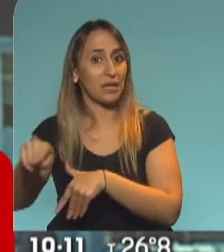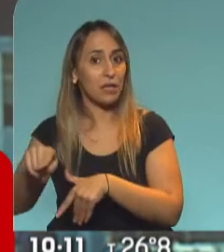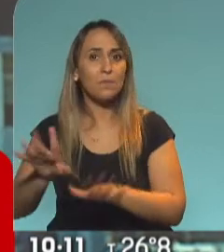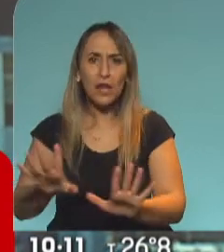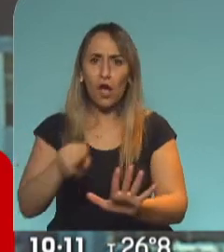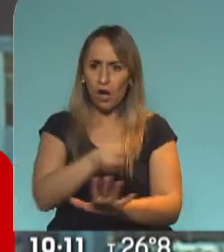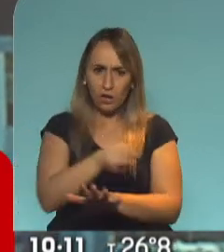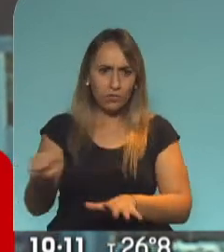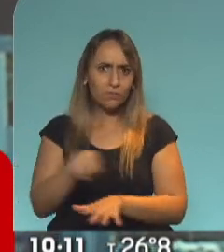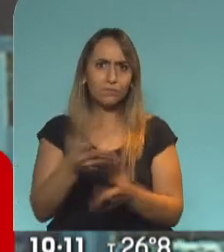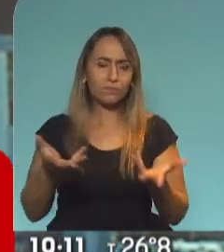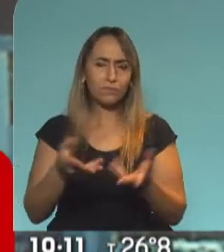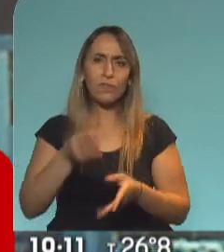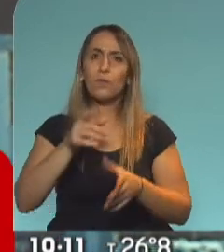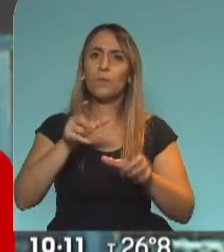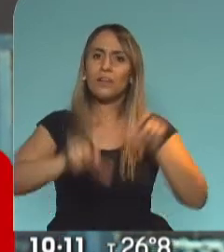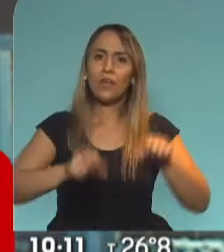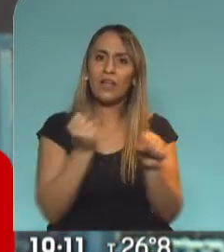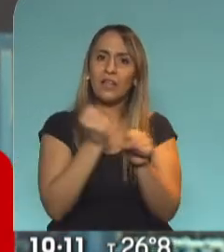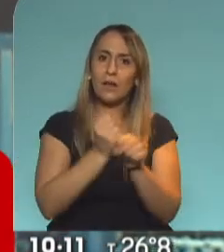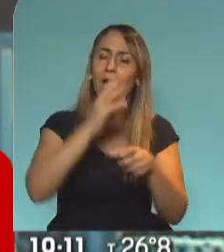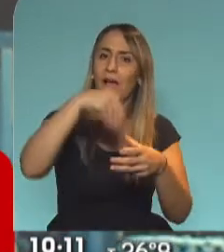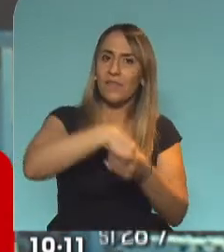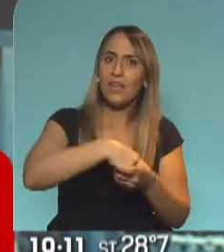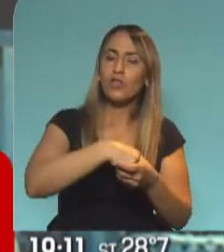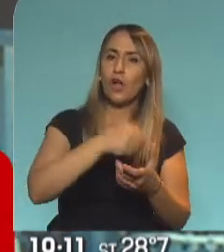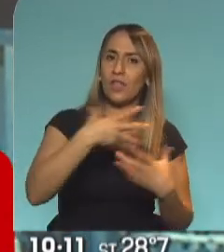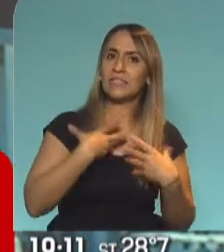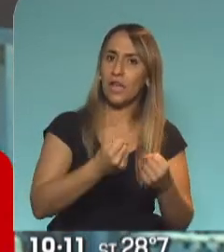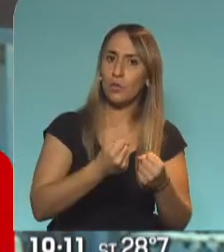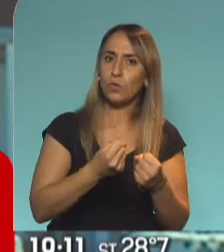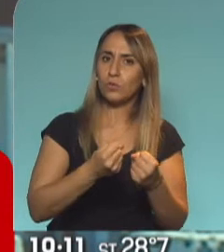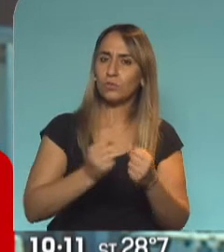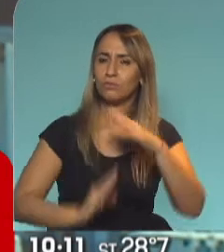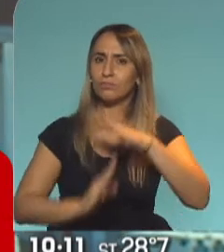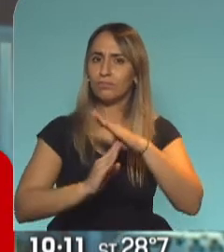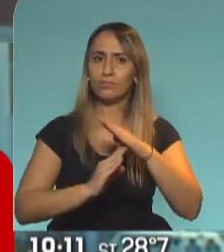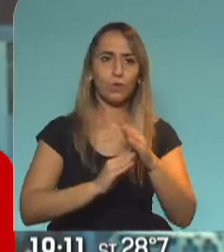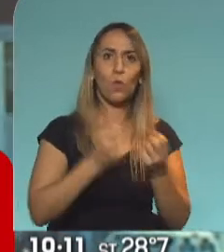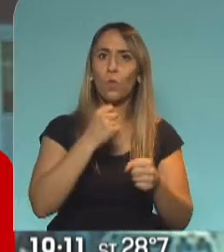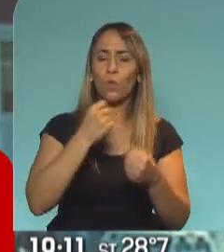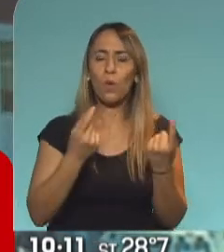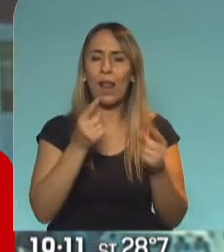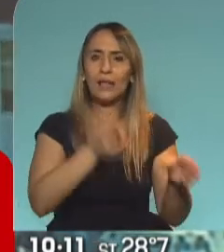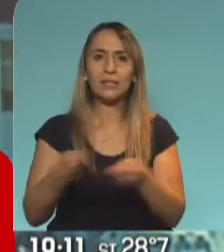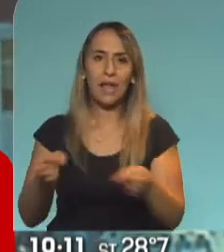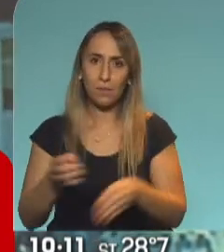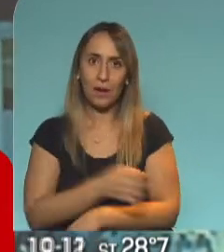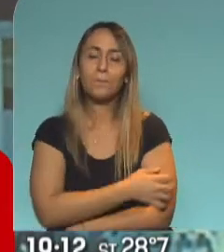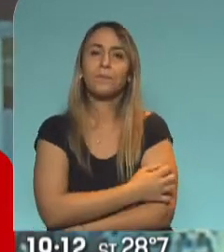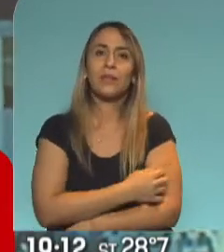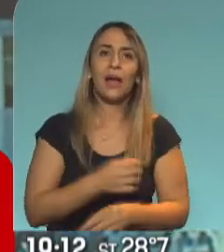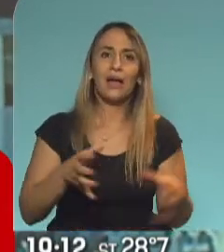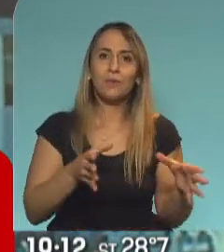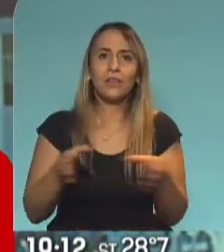personal estratégico. Se lo marcó como prioritario, claro, pero nunca se determinó cuándo. Esa es una de las tareas que justamente le encomendaron a